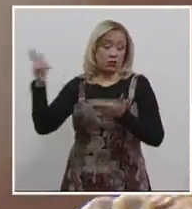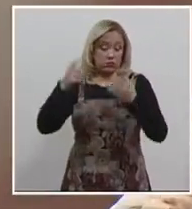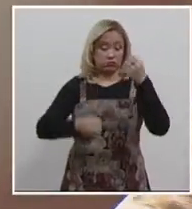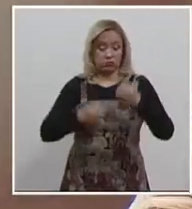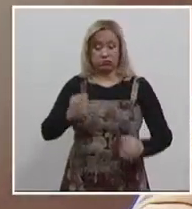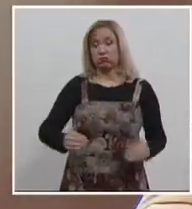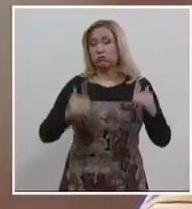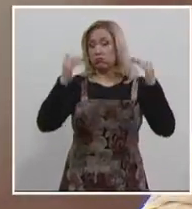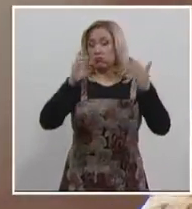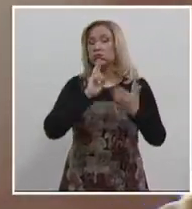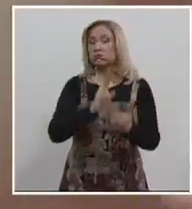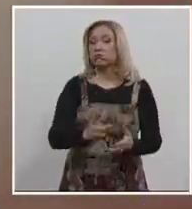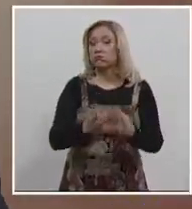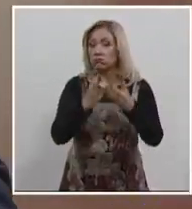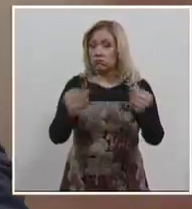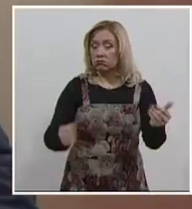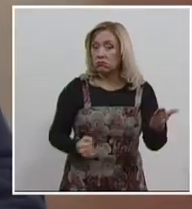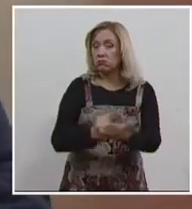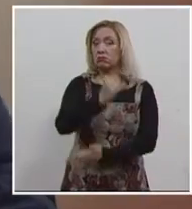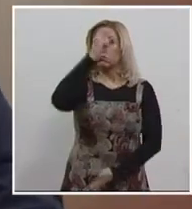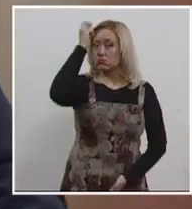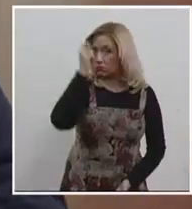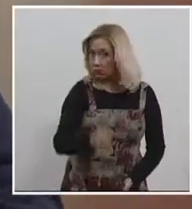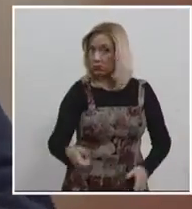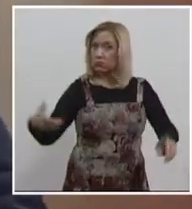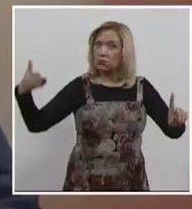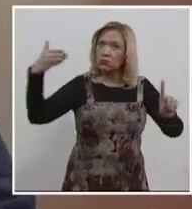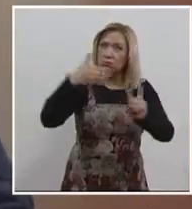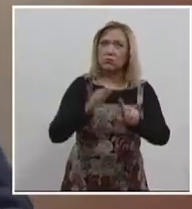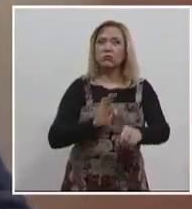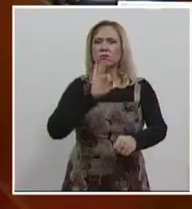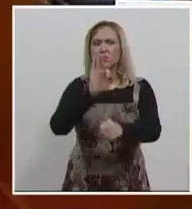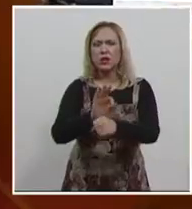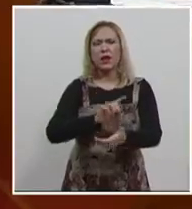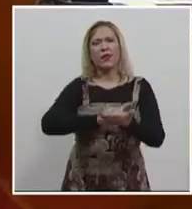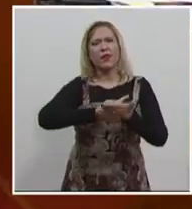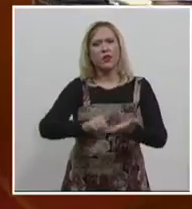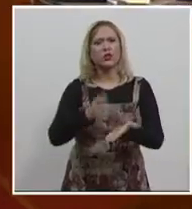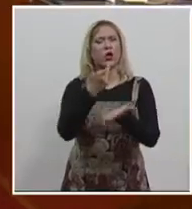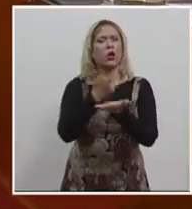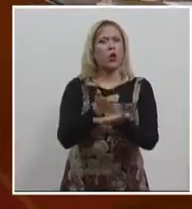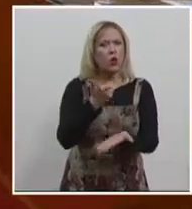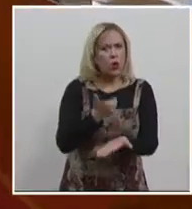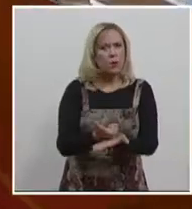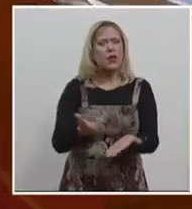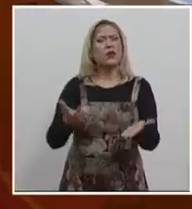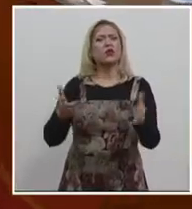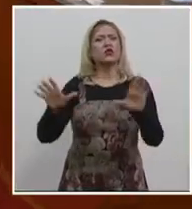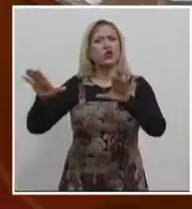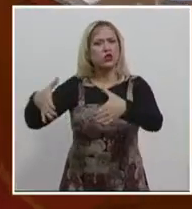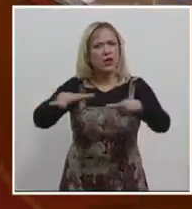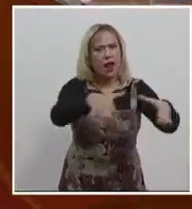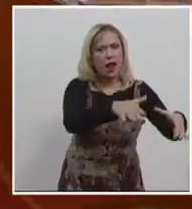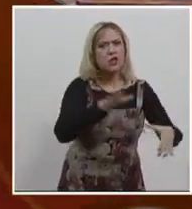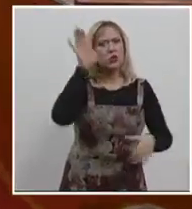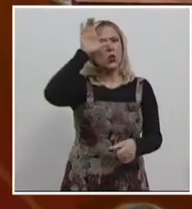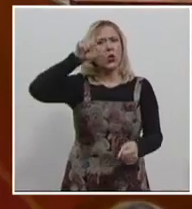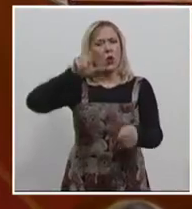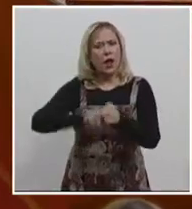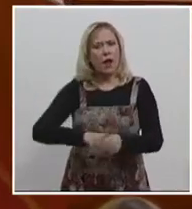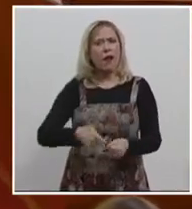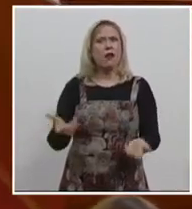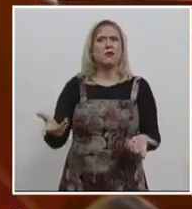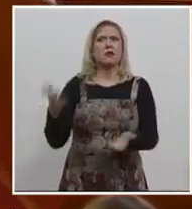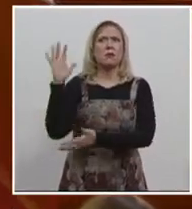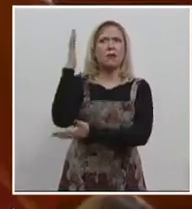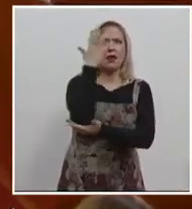Corte, mismo que aborda las diversas sentencias enfocadas a la defensa de los derechos económicos, sociales, culturales y ambientales,